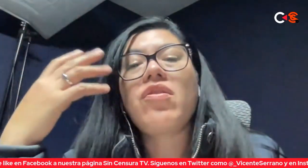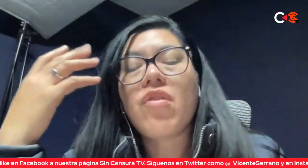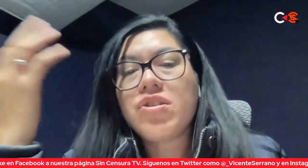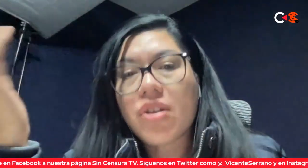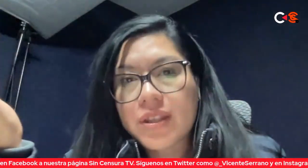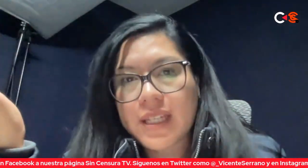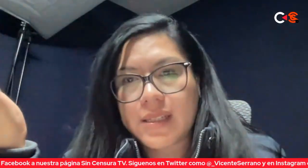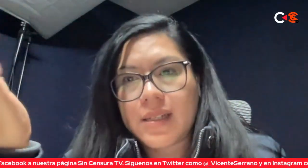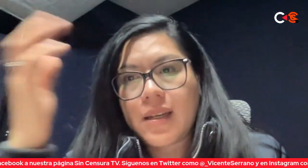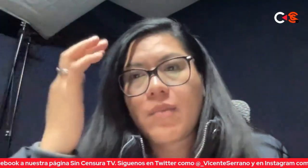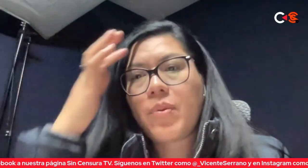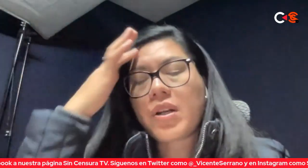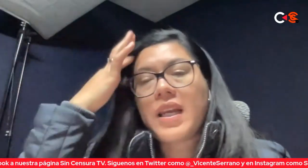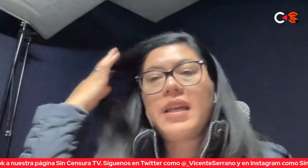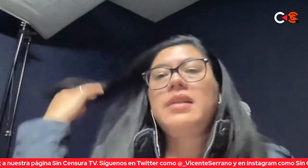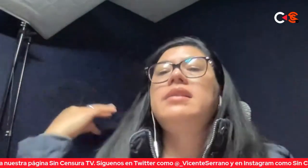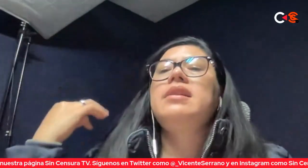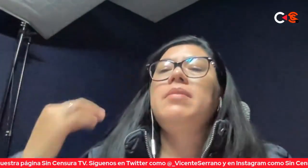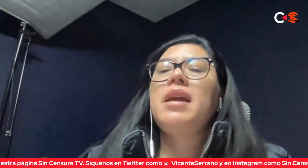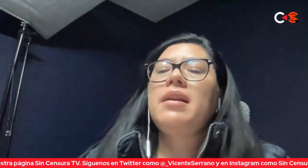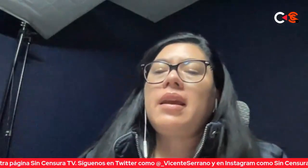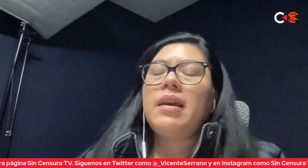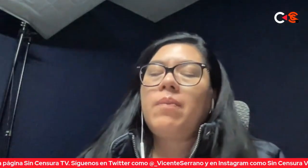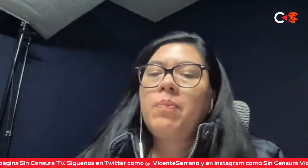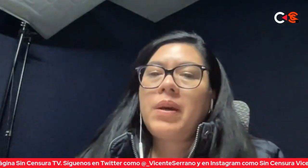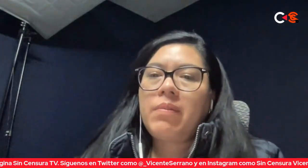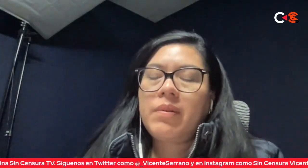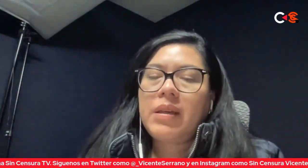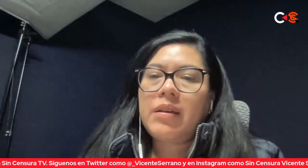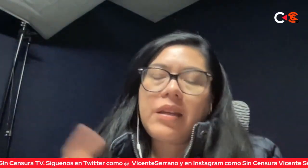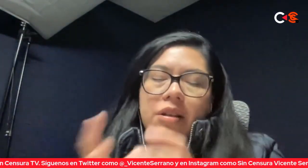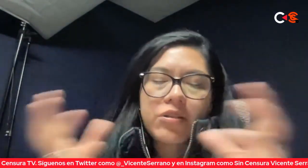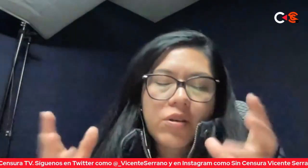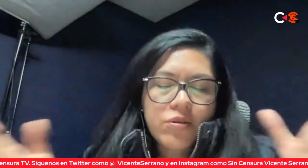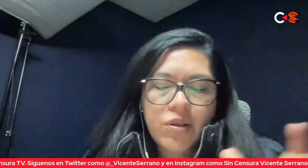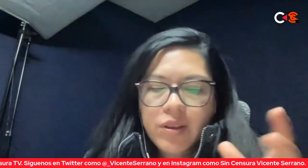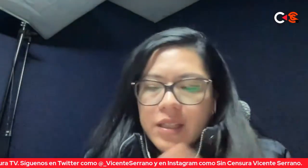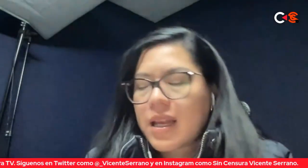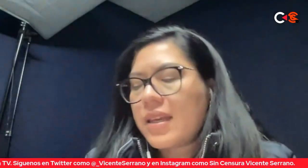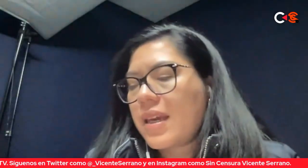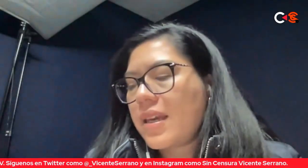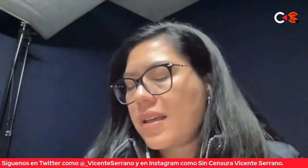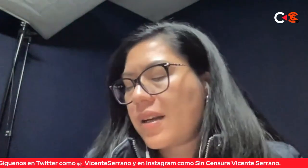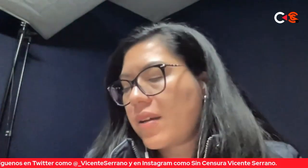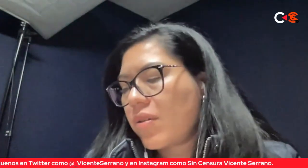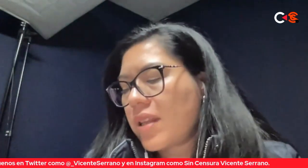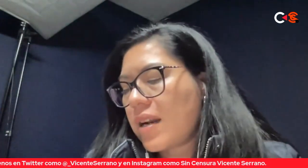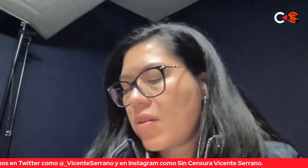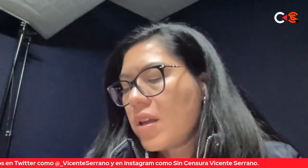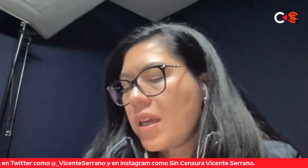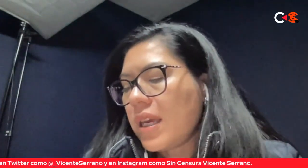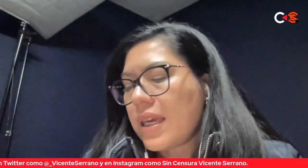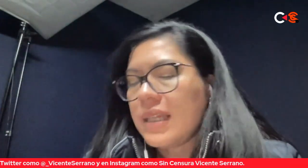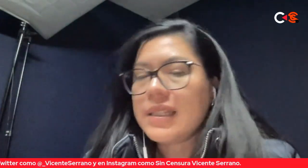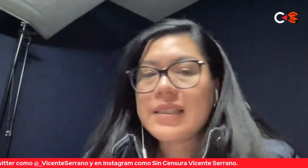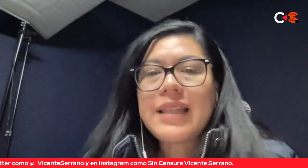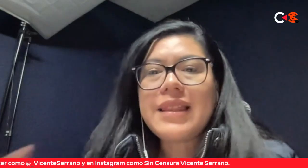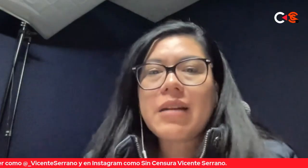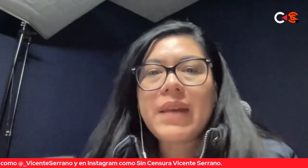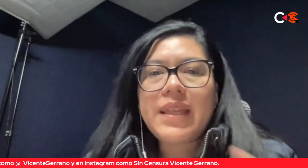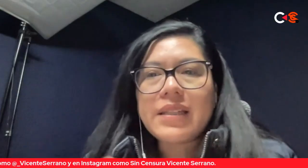así gigantesca por tanta boleta, que evidentemente no era el número de boletas que se requerían para ese lugar.